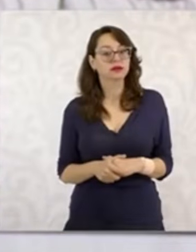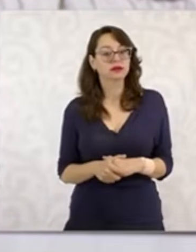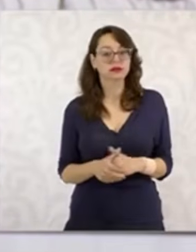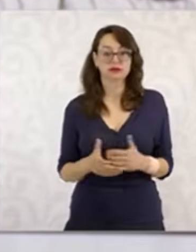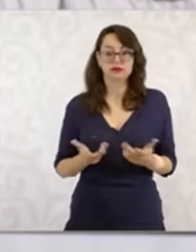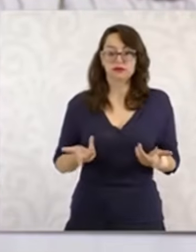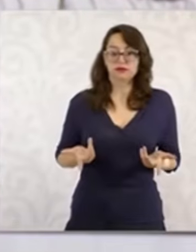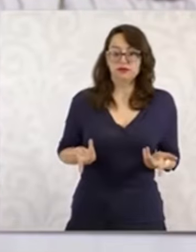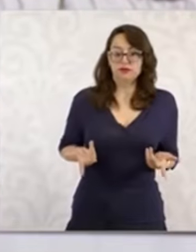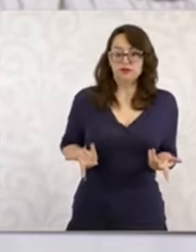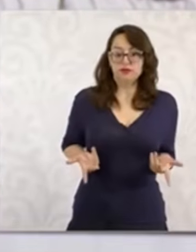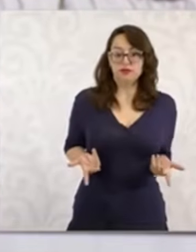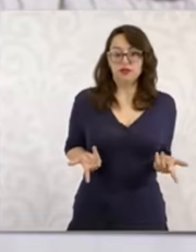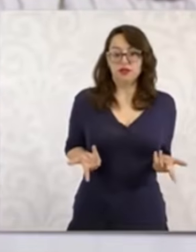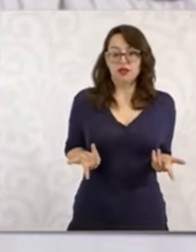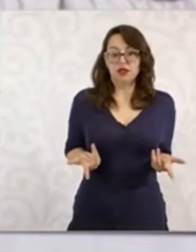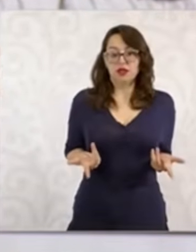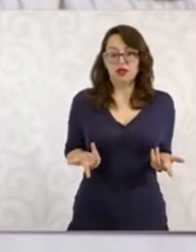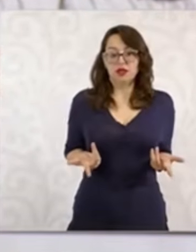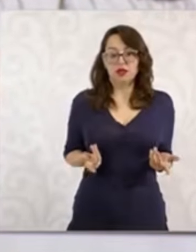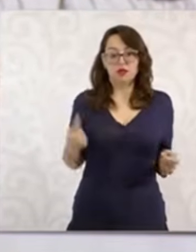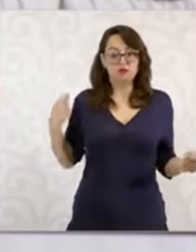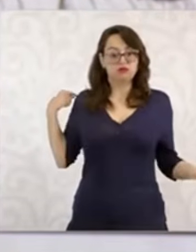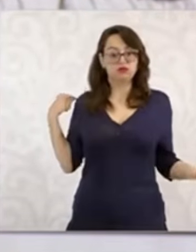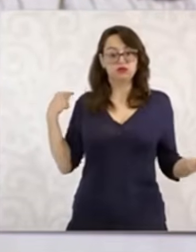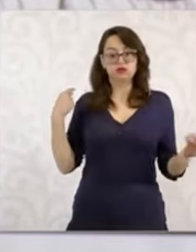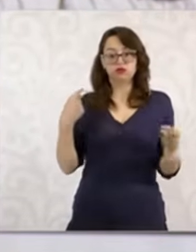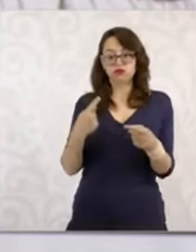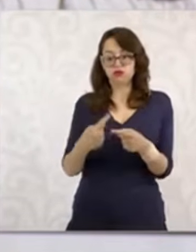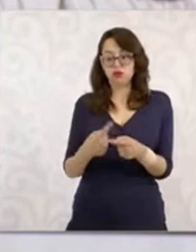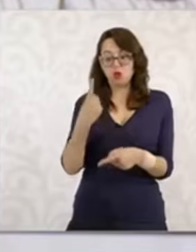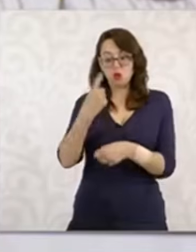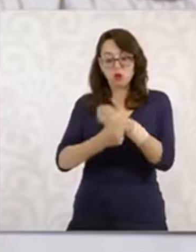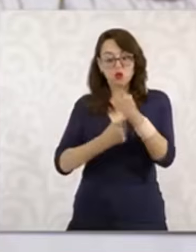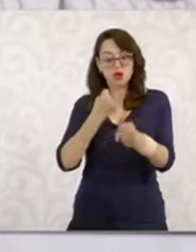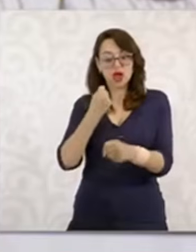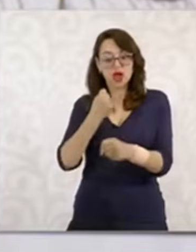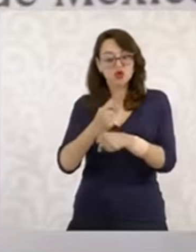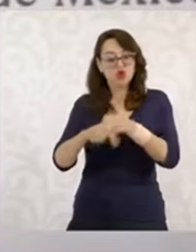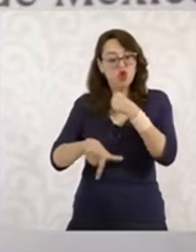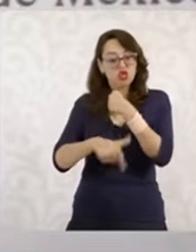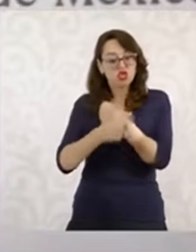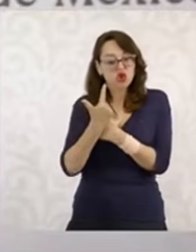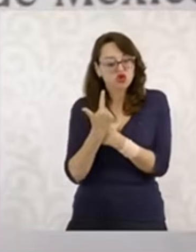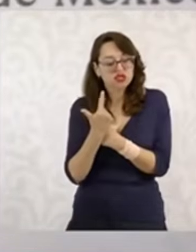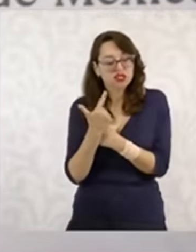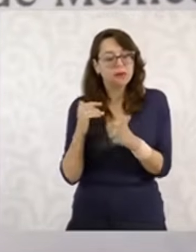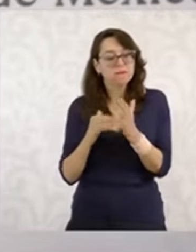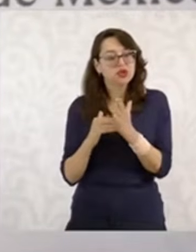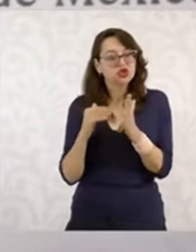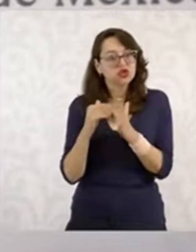O sea, recibe más de 12 millones o 12 millones de pesos al año